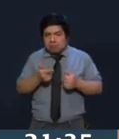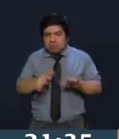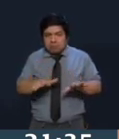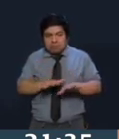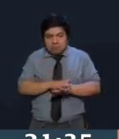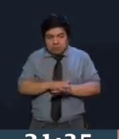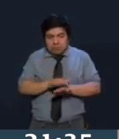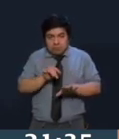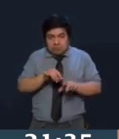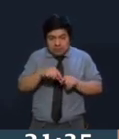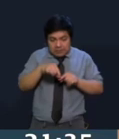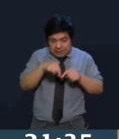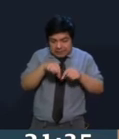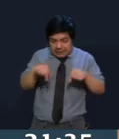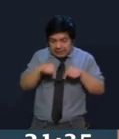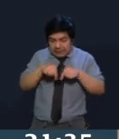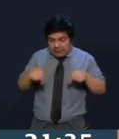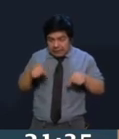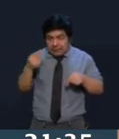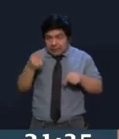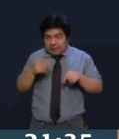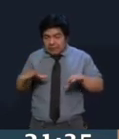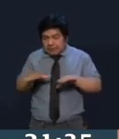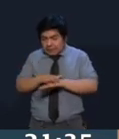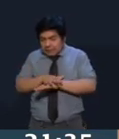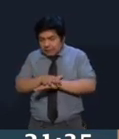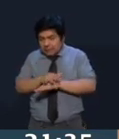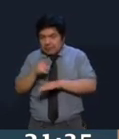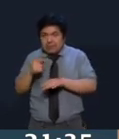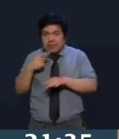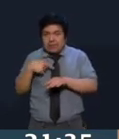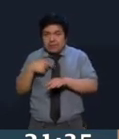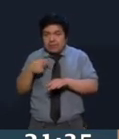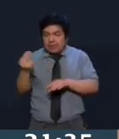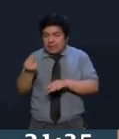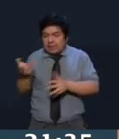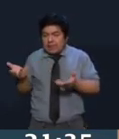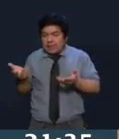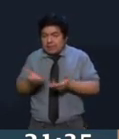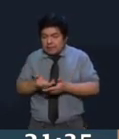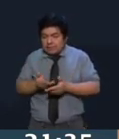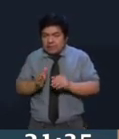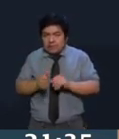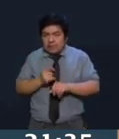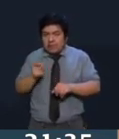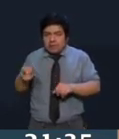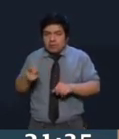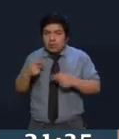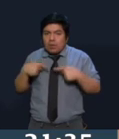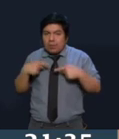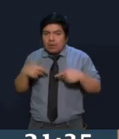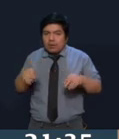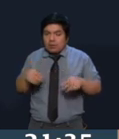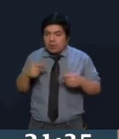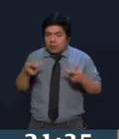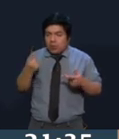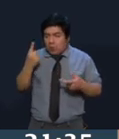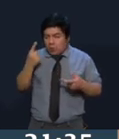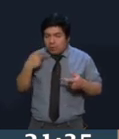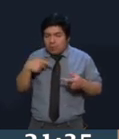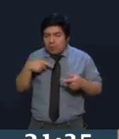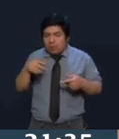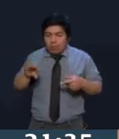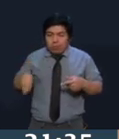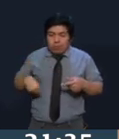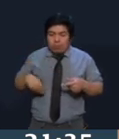un aparato de vía, que debió realizarlo una persona. Por lo tanto, fue un error humano. Y también el presidente